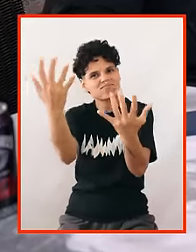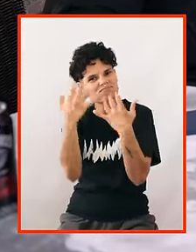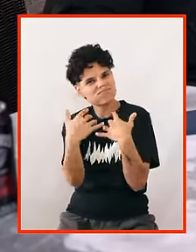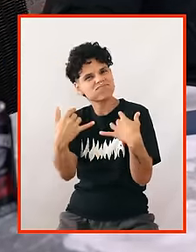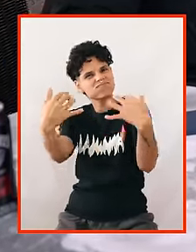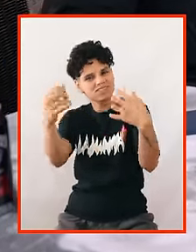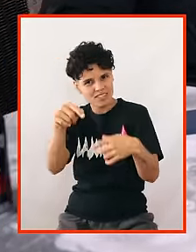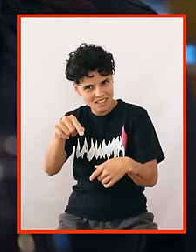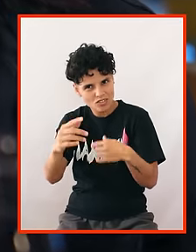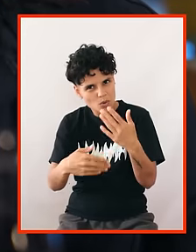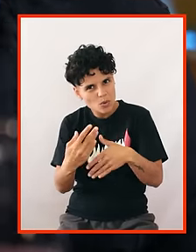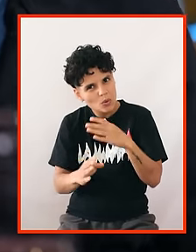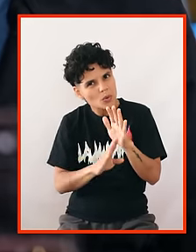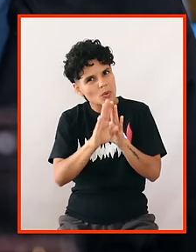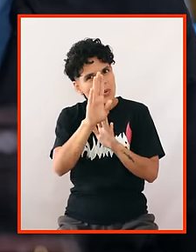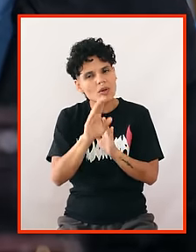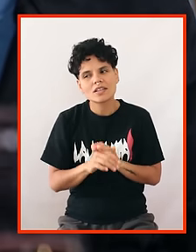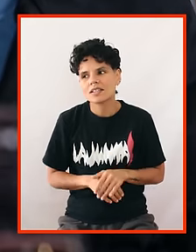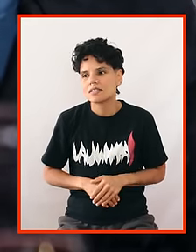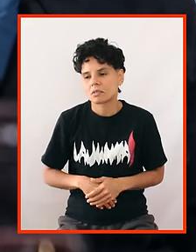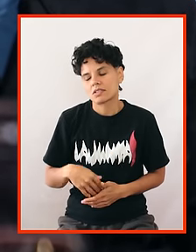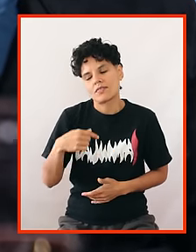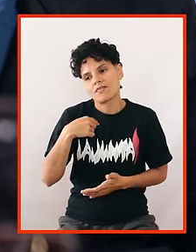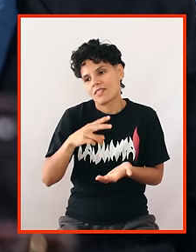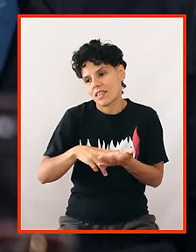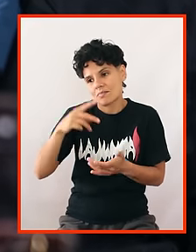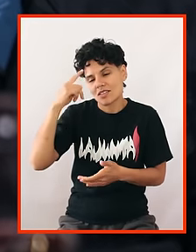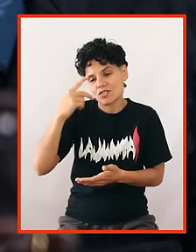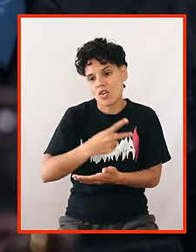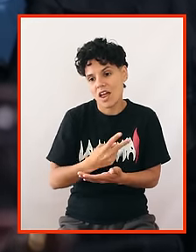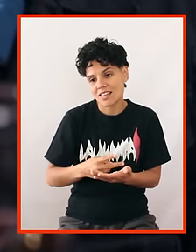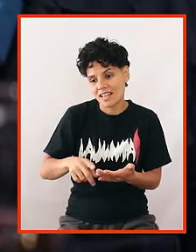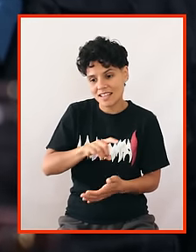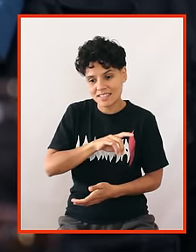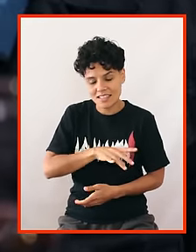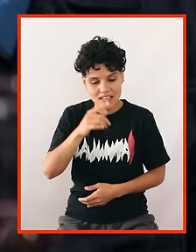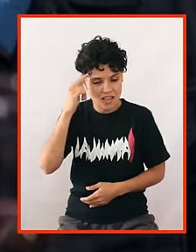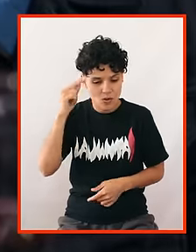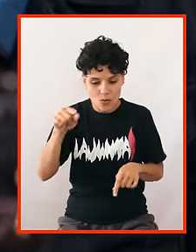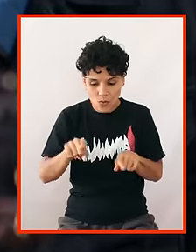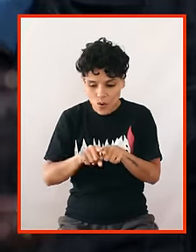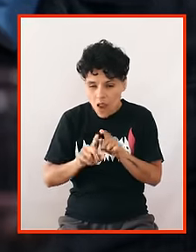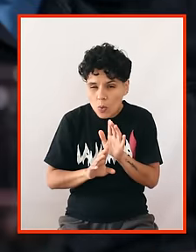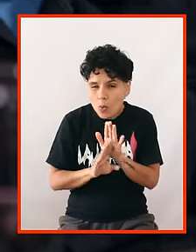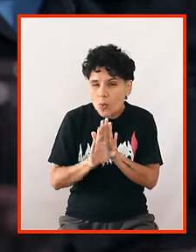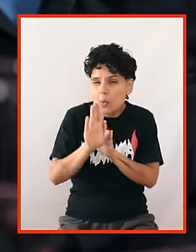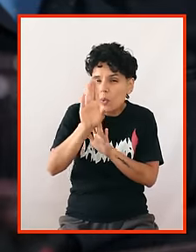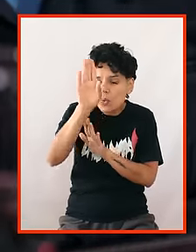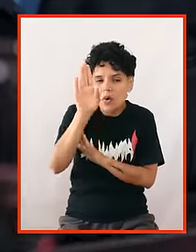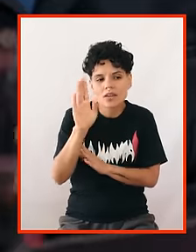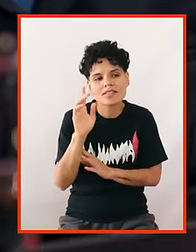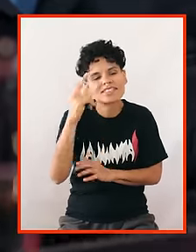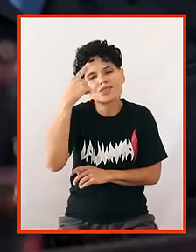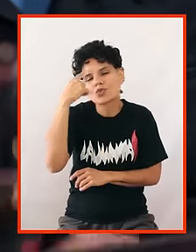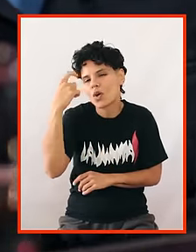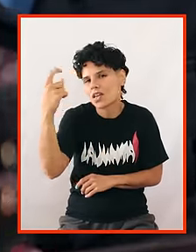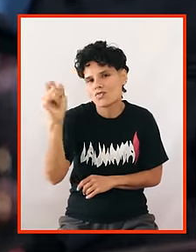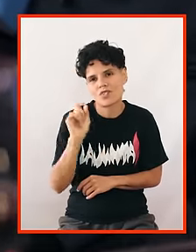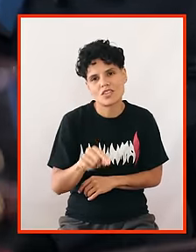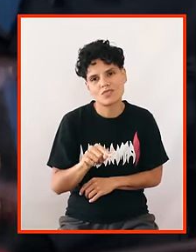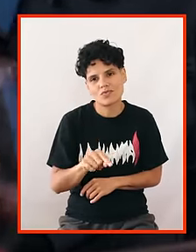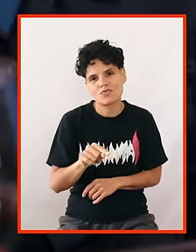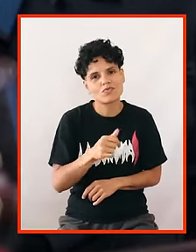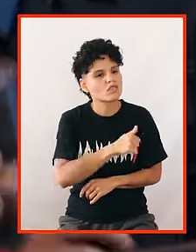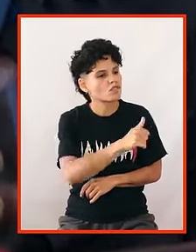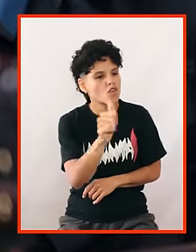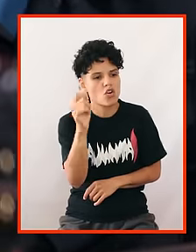grupo chileno es un sueño, un lujo el poder tener la posibilidad de concretar un estadio nacional. O sea, yo creo que todo artista